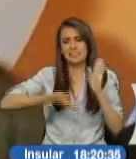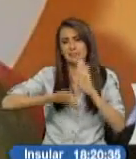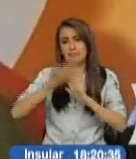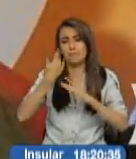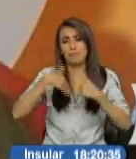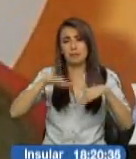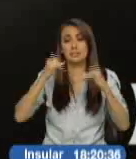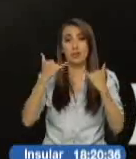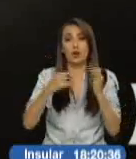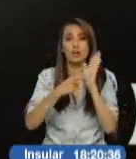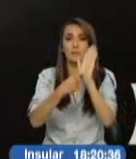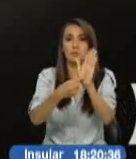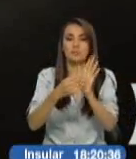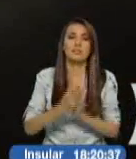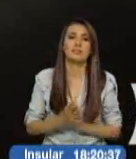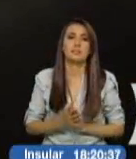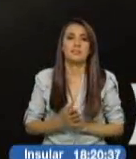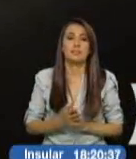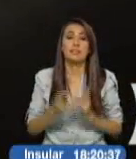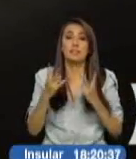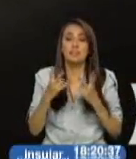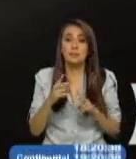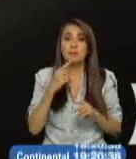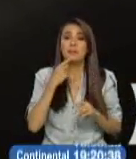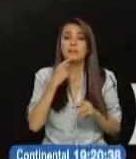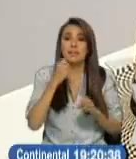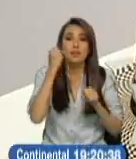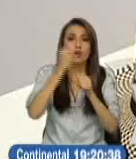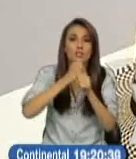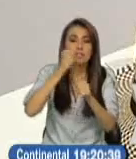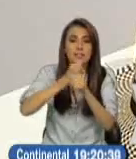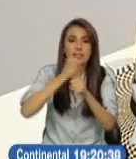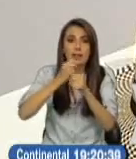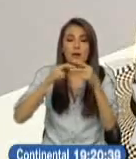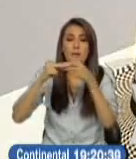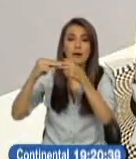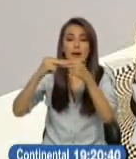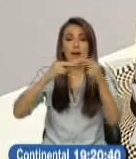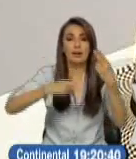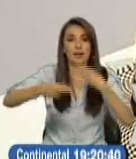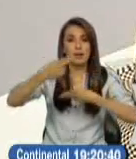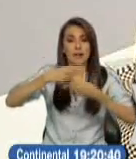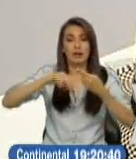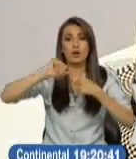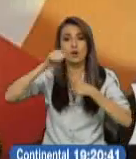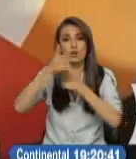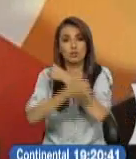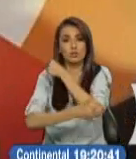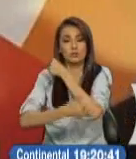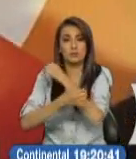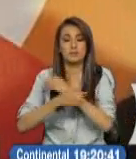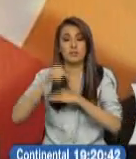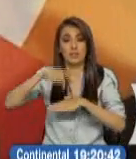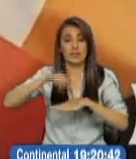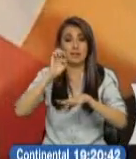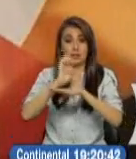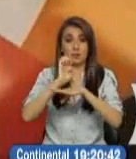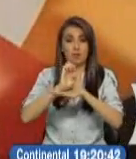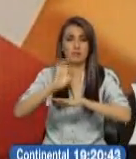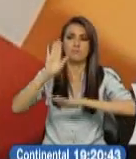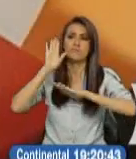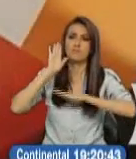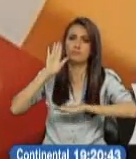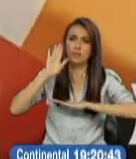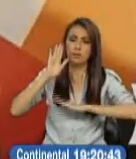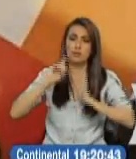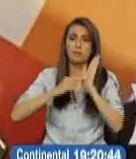a ofertar el día de hoy. Quien destacó además que se trabaja en relaciones comerciales con otros países. Ecuador se ha comprometido en